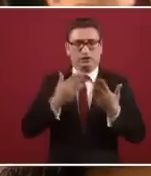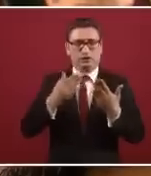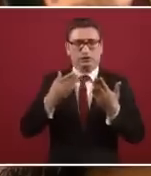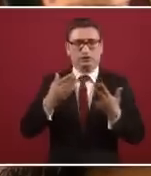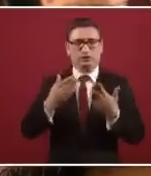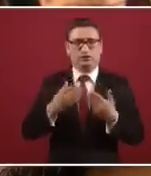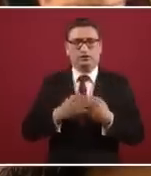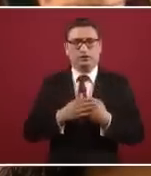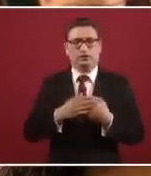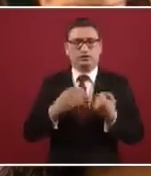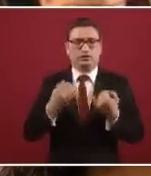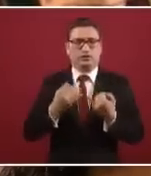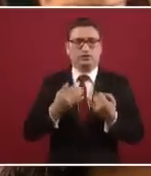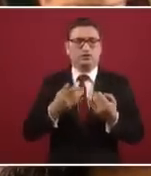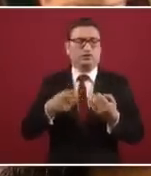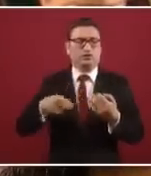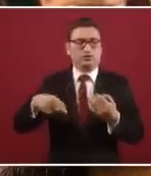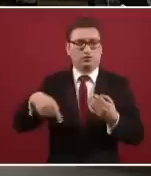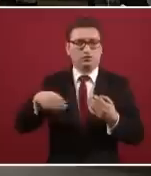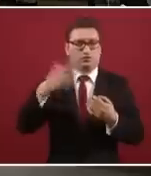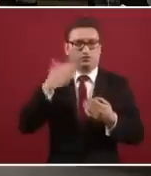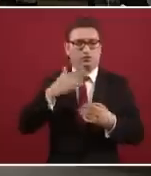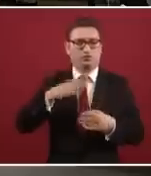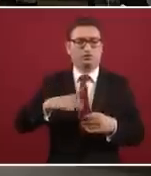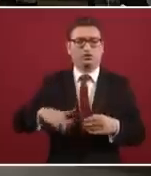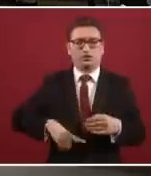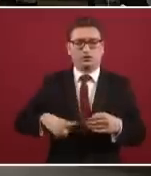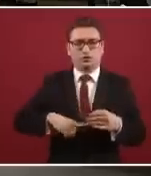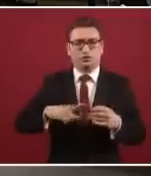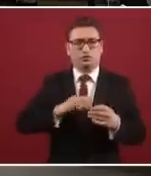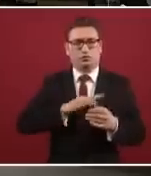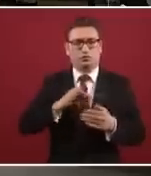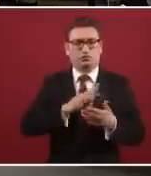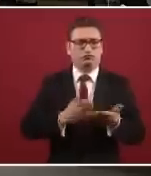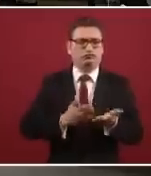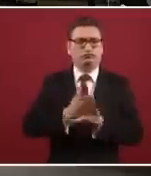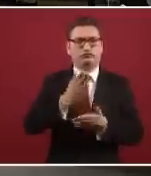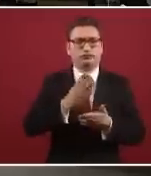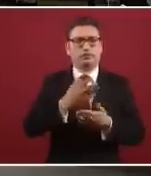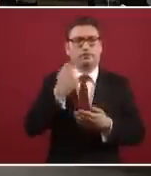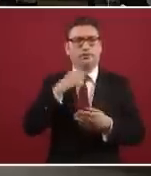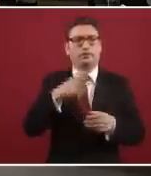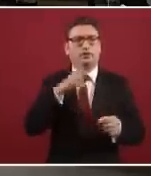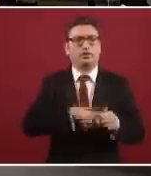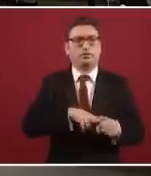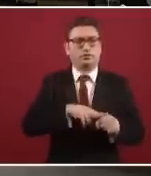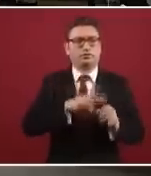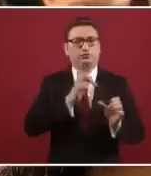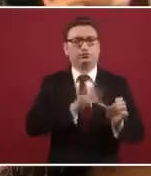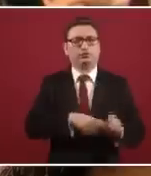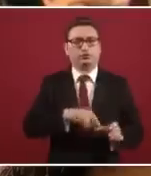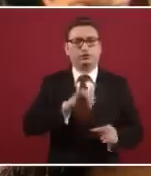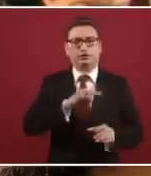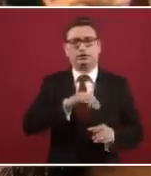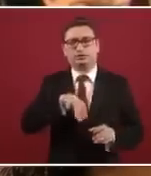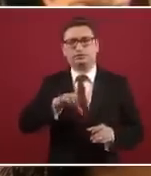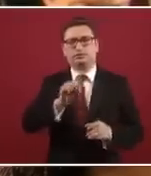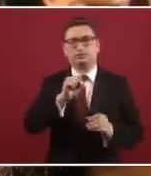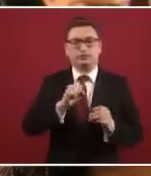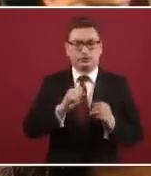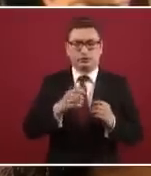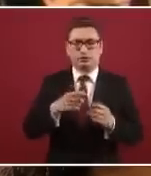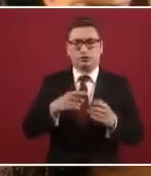en este gran filtro que colocó el Estado, que tengan el pase automático a los hospitales del IMSS o de todo el sector